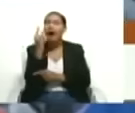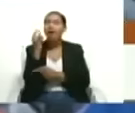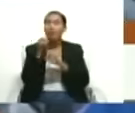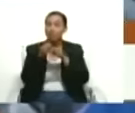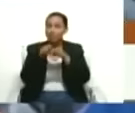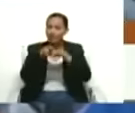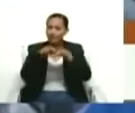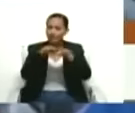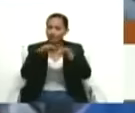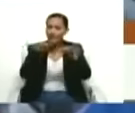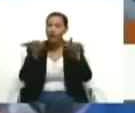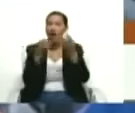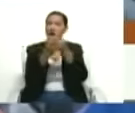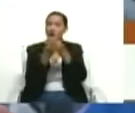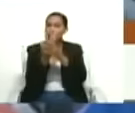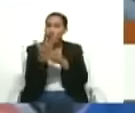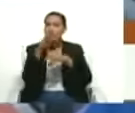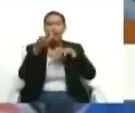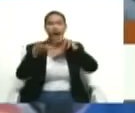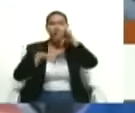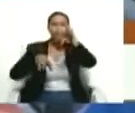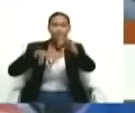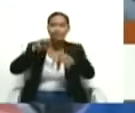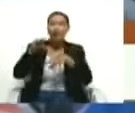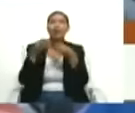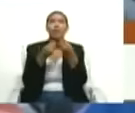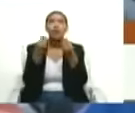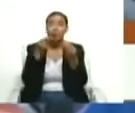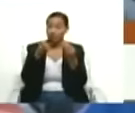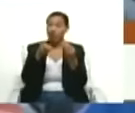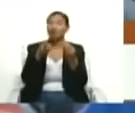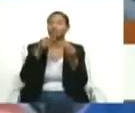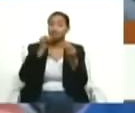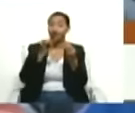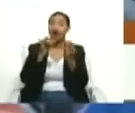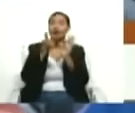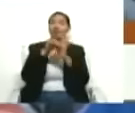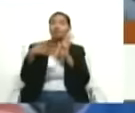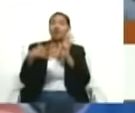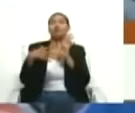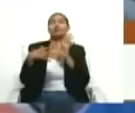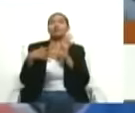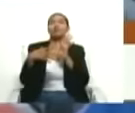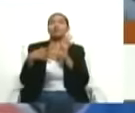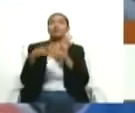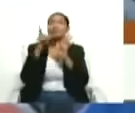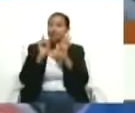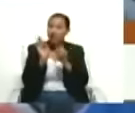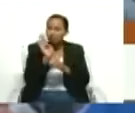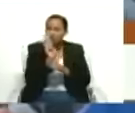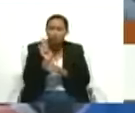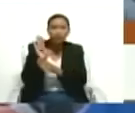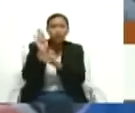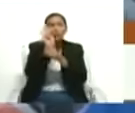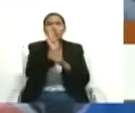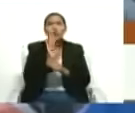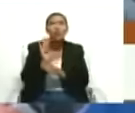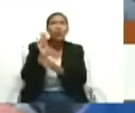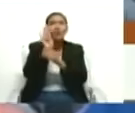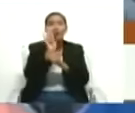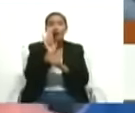sus posibilidades y que sus derechos sean recuperados. Porque si